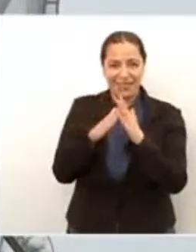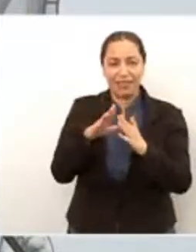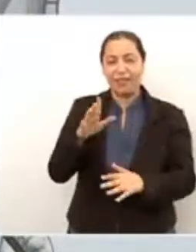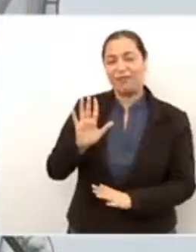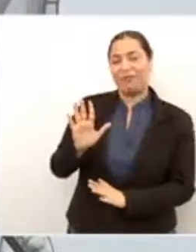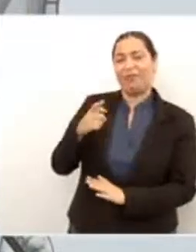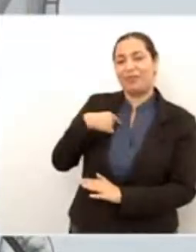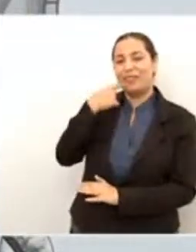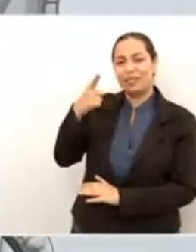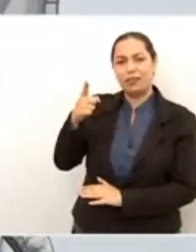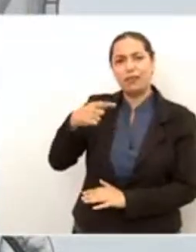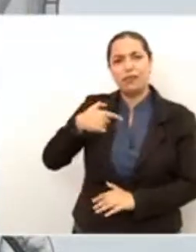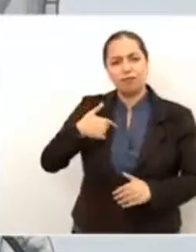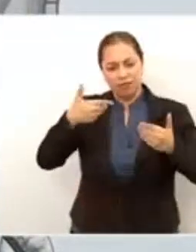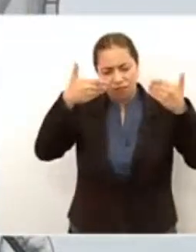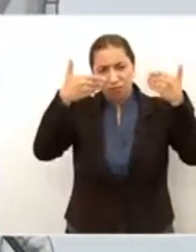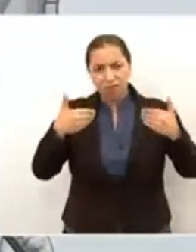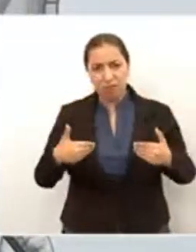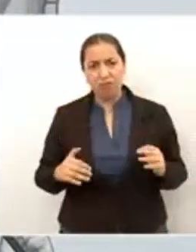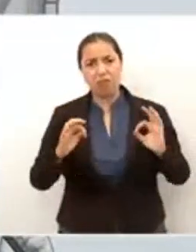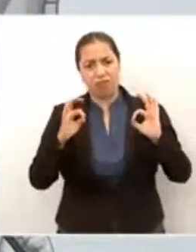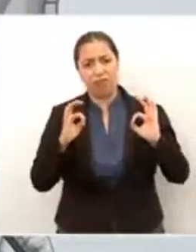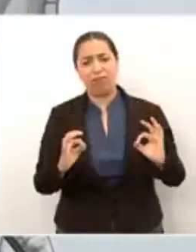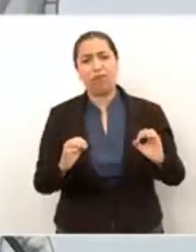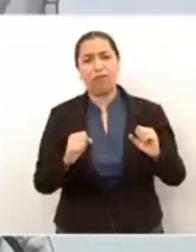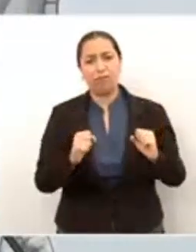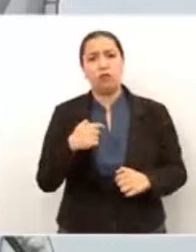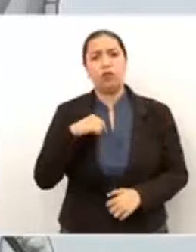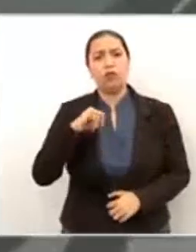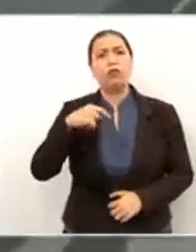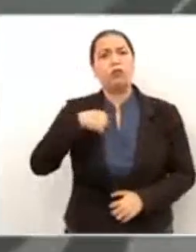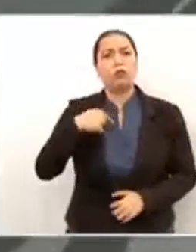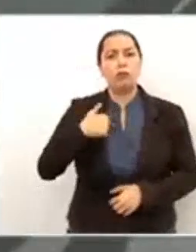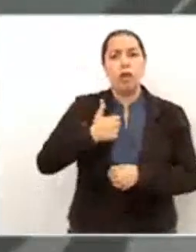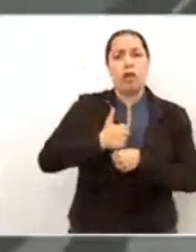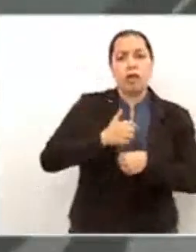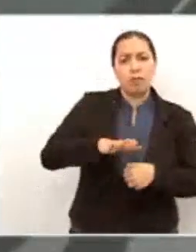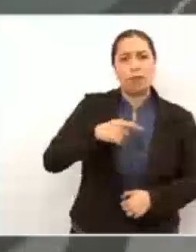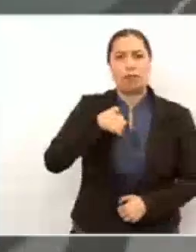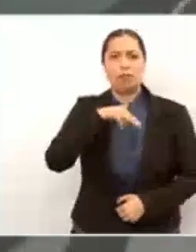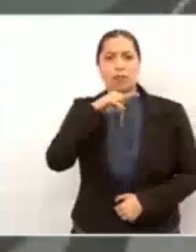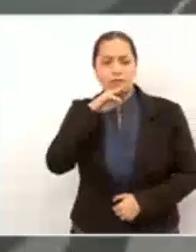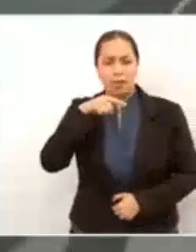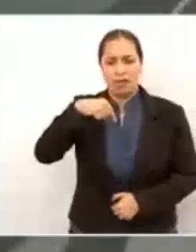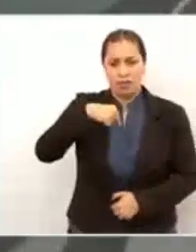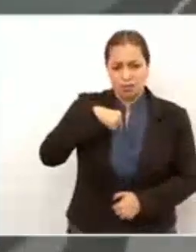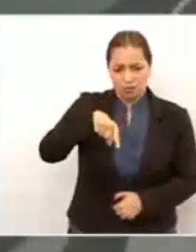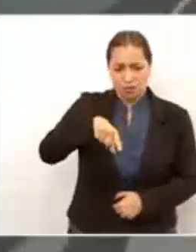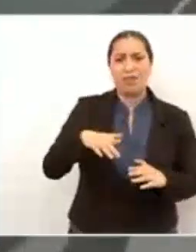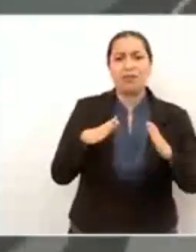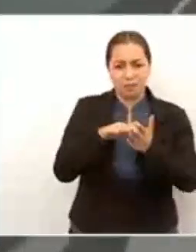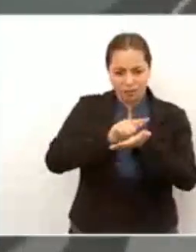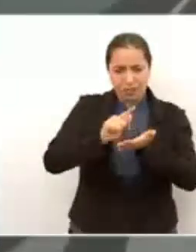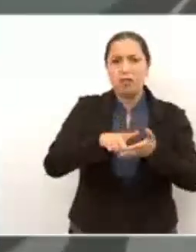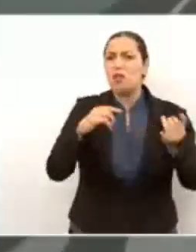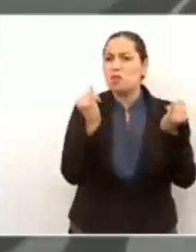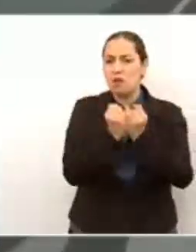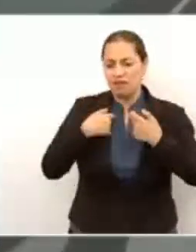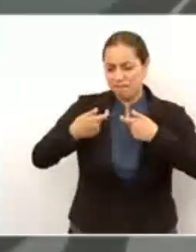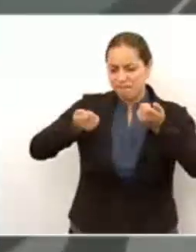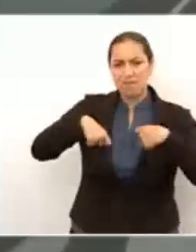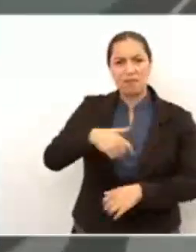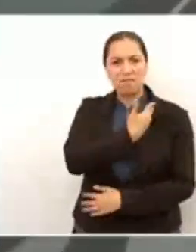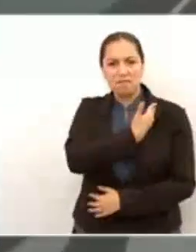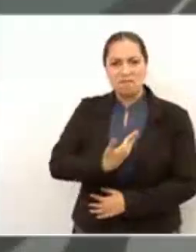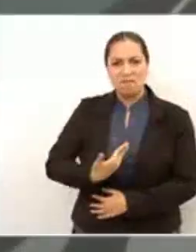mucha honra soy ama de casa, soy abuela, soy mamá, soy ama de casa y comandanta suprema de las Fuerzas Armadas.